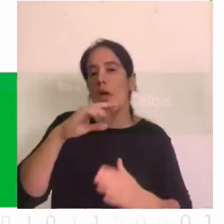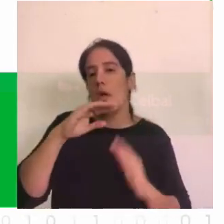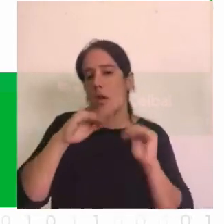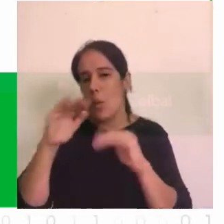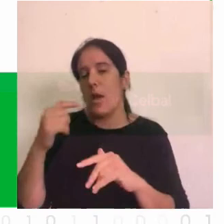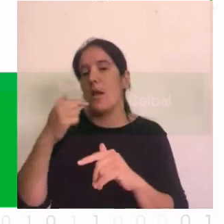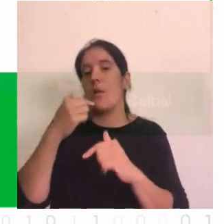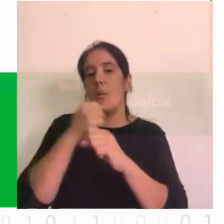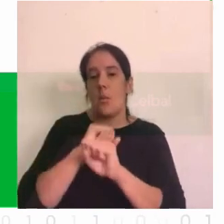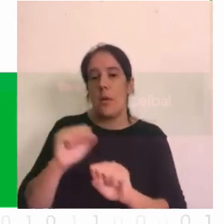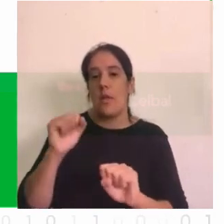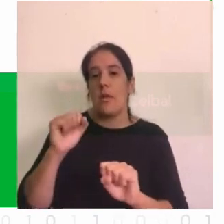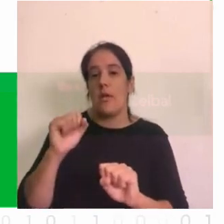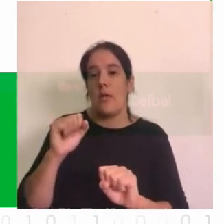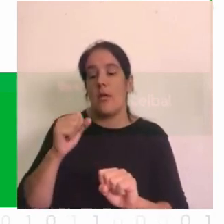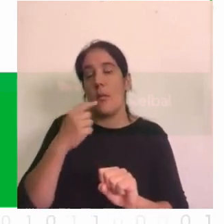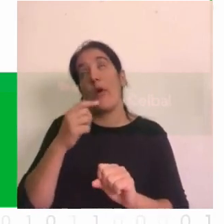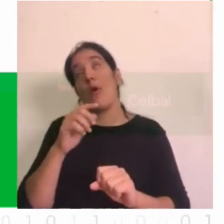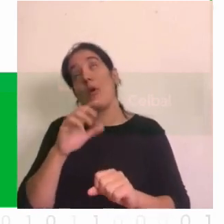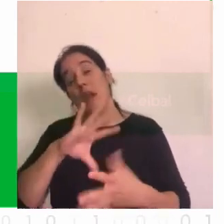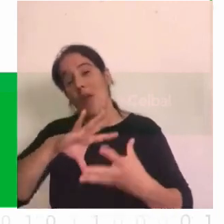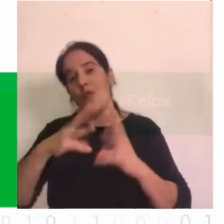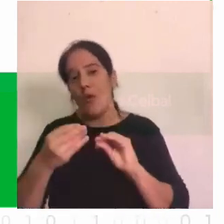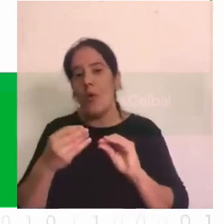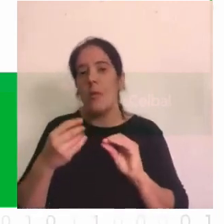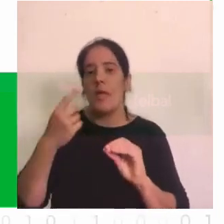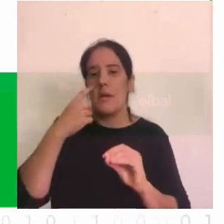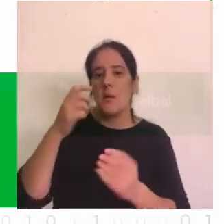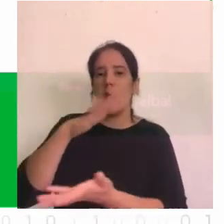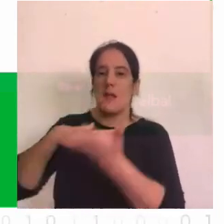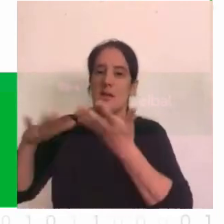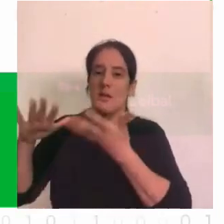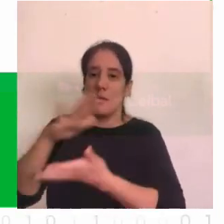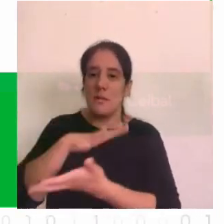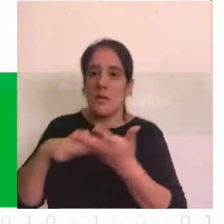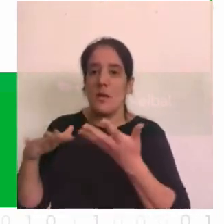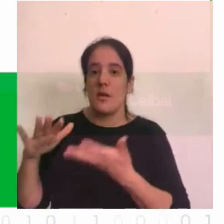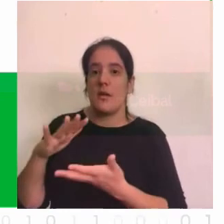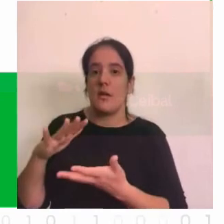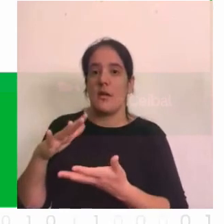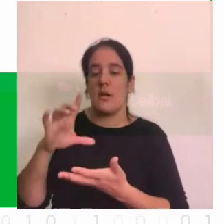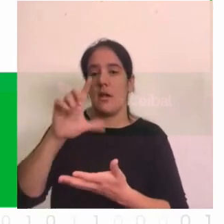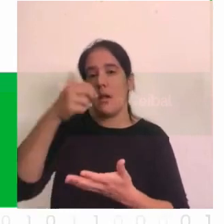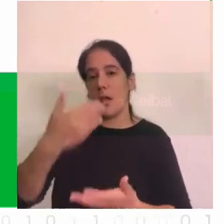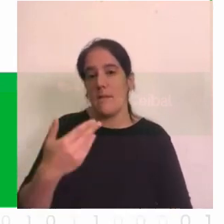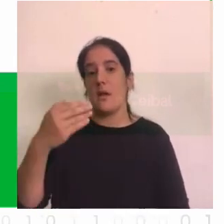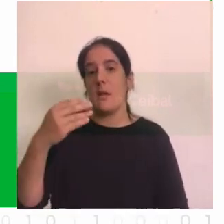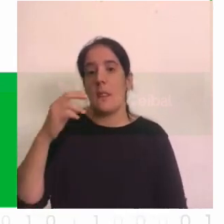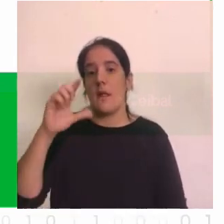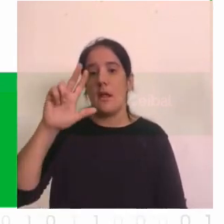jugar con las variables rezagadas, lo que se llama lag, o lag dependent variable, también lag independent variable, que es lo que yo utilizo